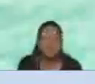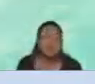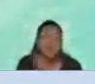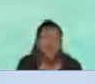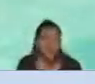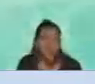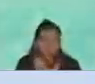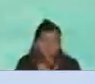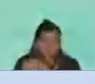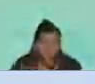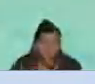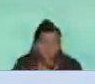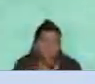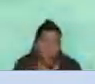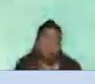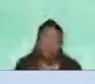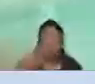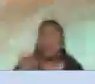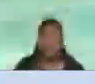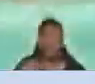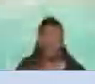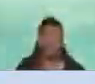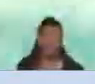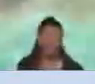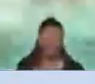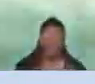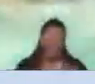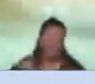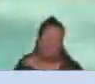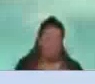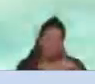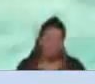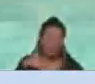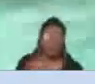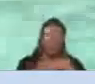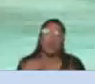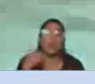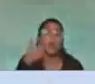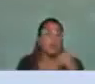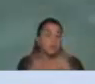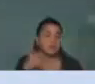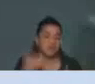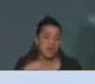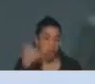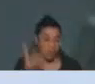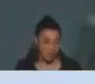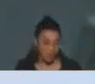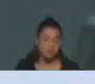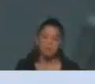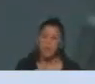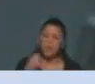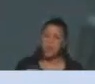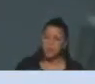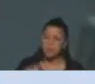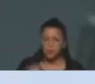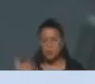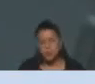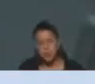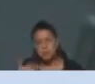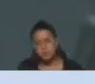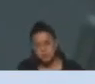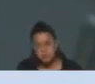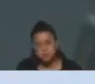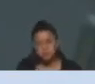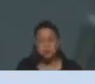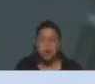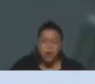mover. Y la obligatoriedad de la natación en toda competencia. Y sí, es un deporte muy, muy sacrificado. Lleva